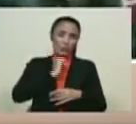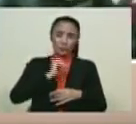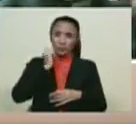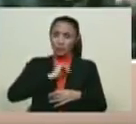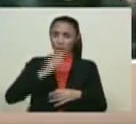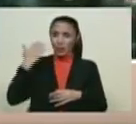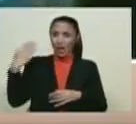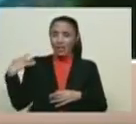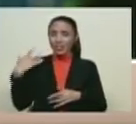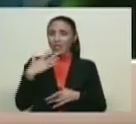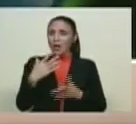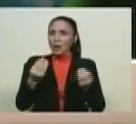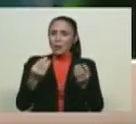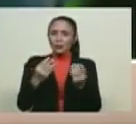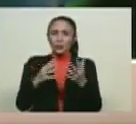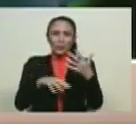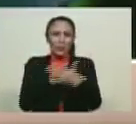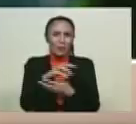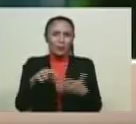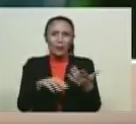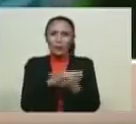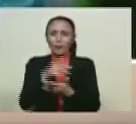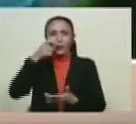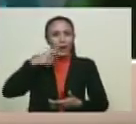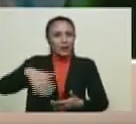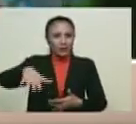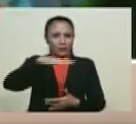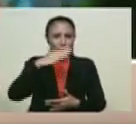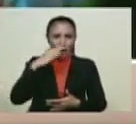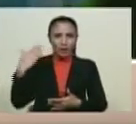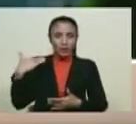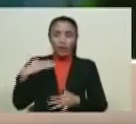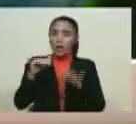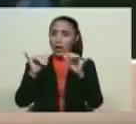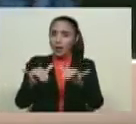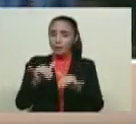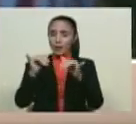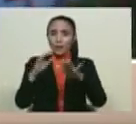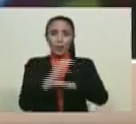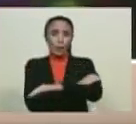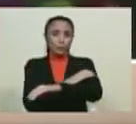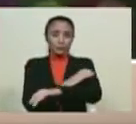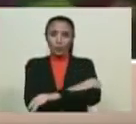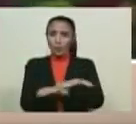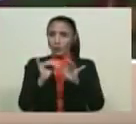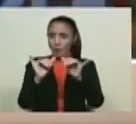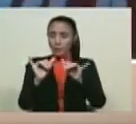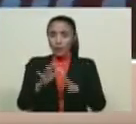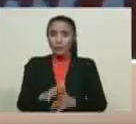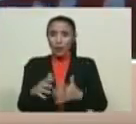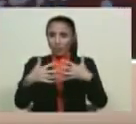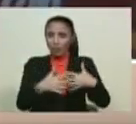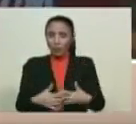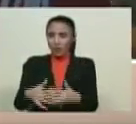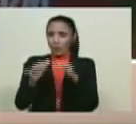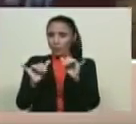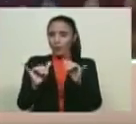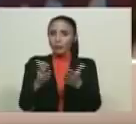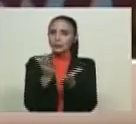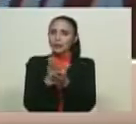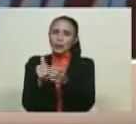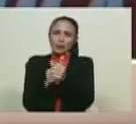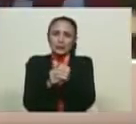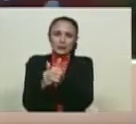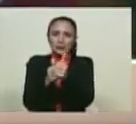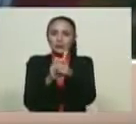Lula, porque es la misma oligarquía, es la misma hazaña oligárquica que persigue a los